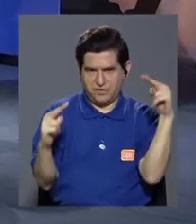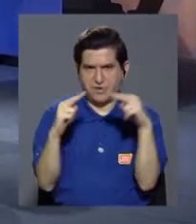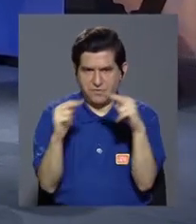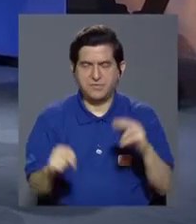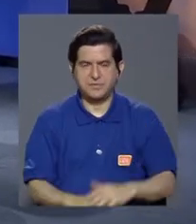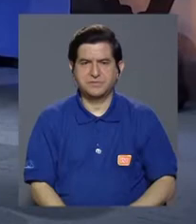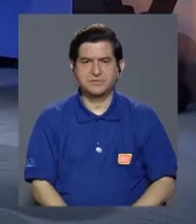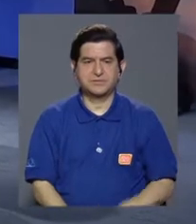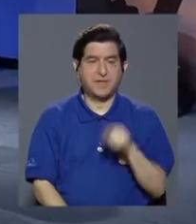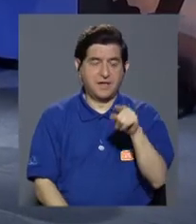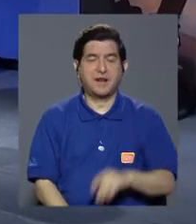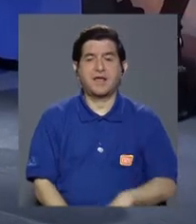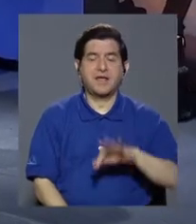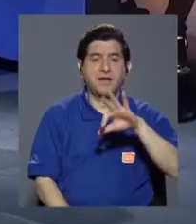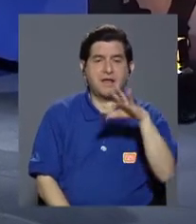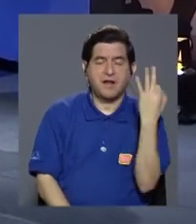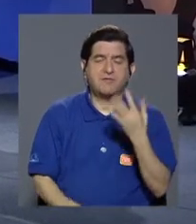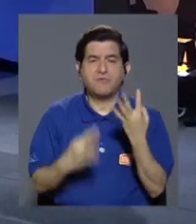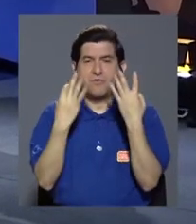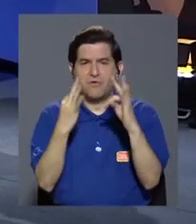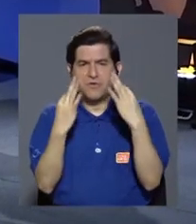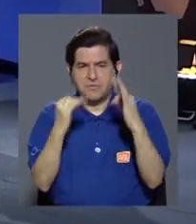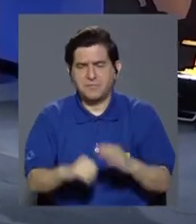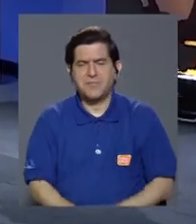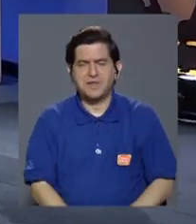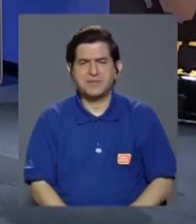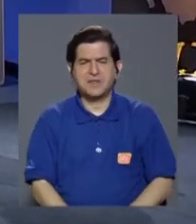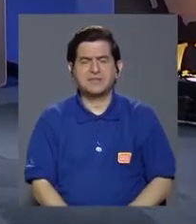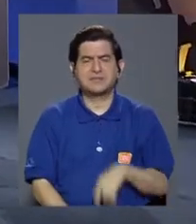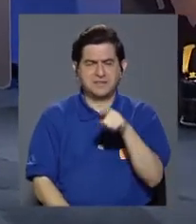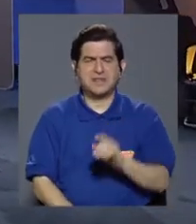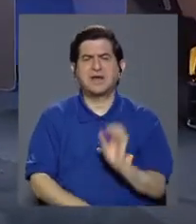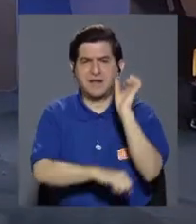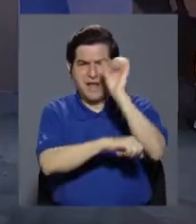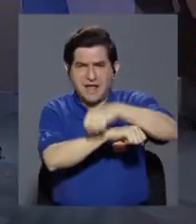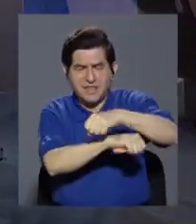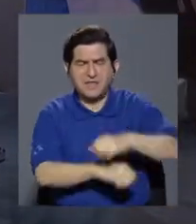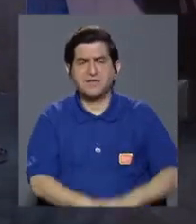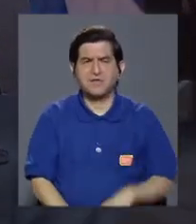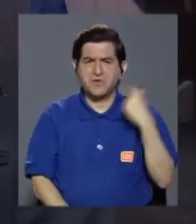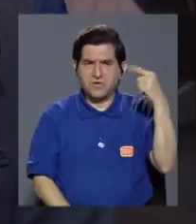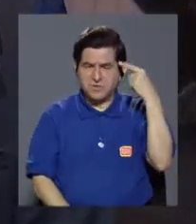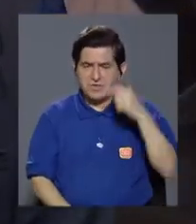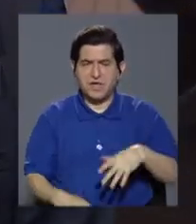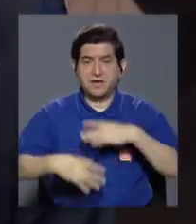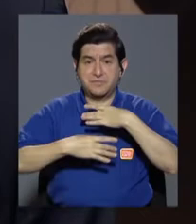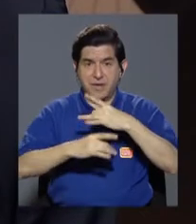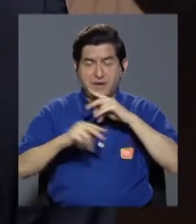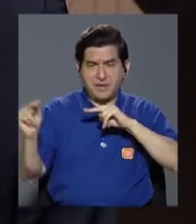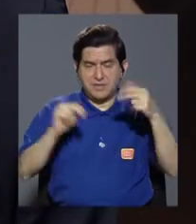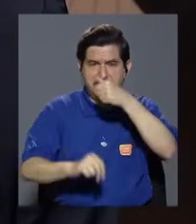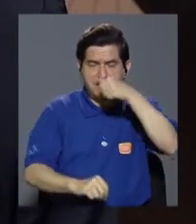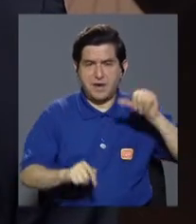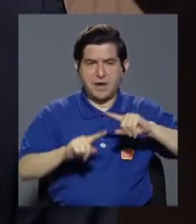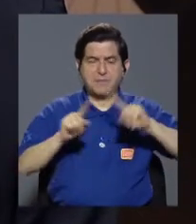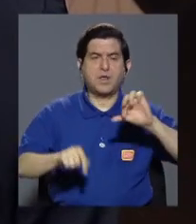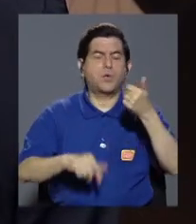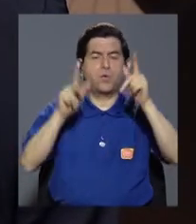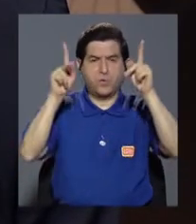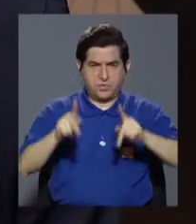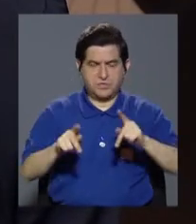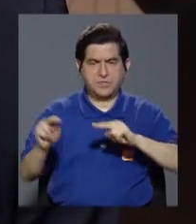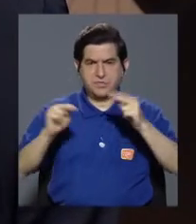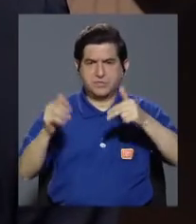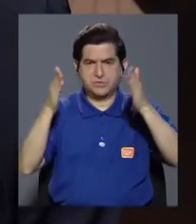conocido fue la mediación posible para tratar de doblegar al estado a los intereses del narcotráfico pero existieron otros narcotraficantes que